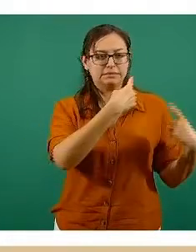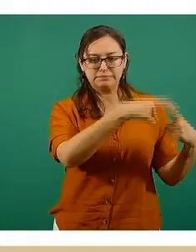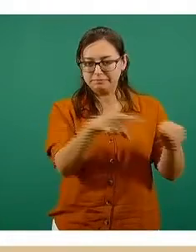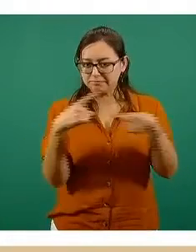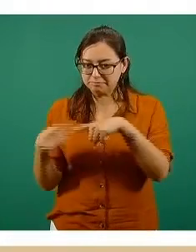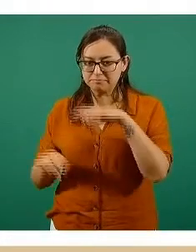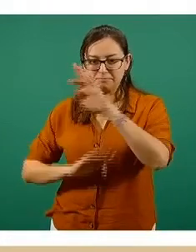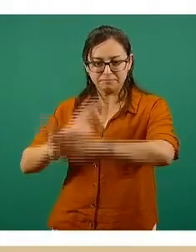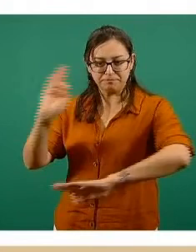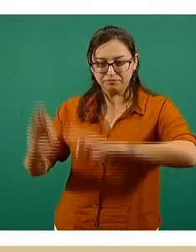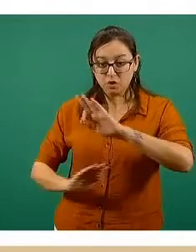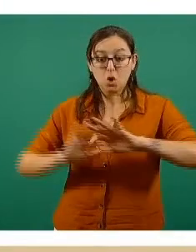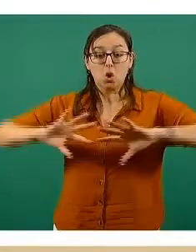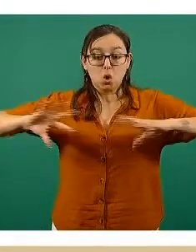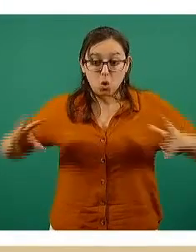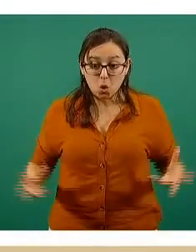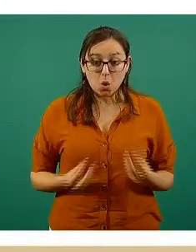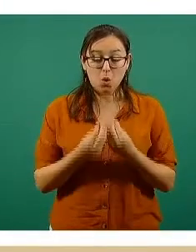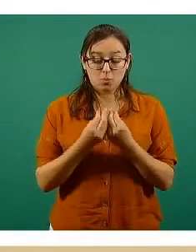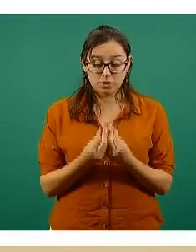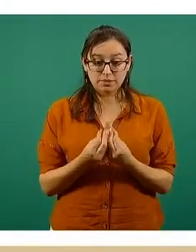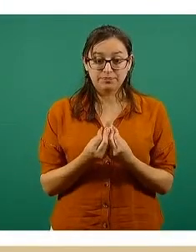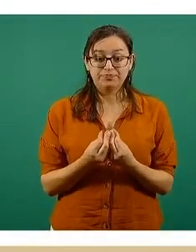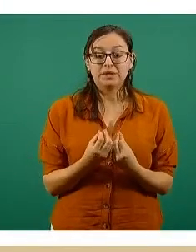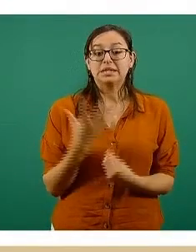de pacientes. De este total de camas,